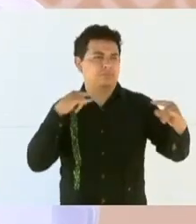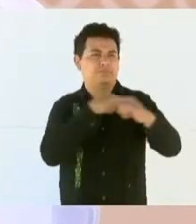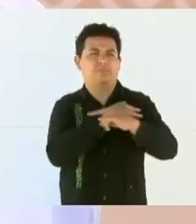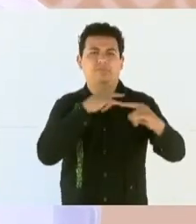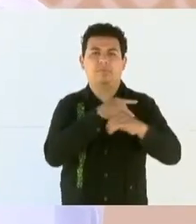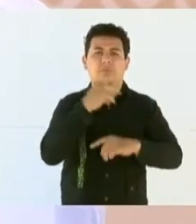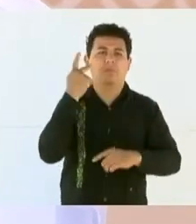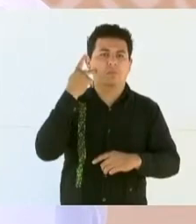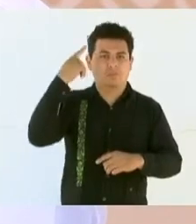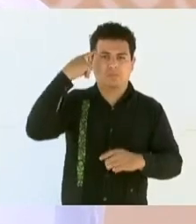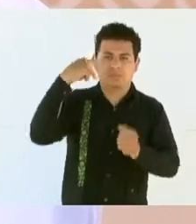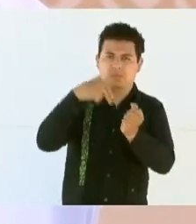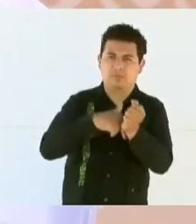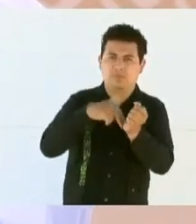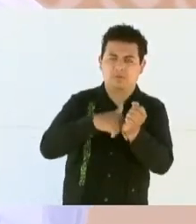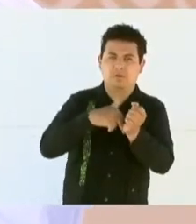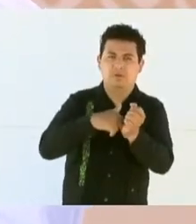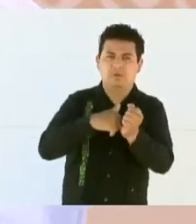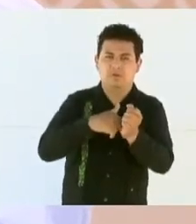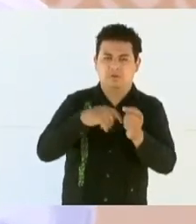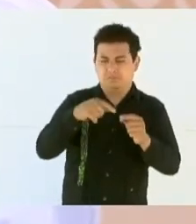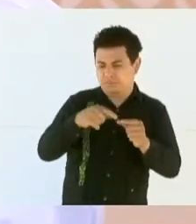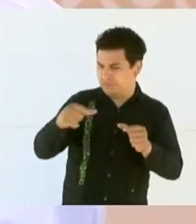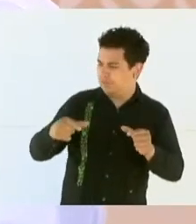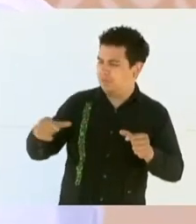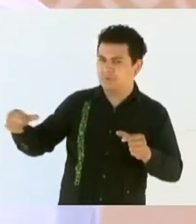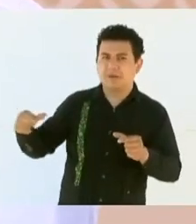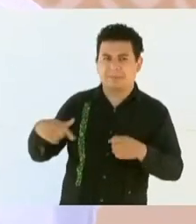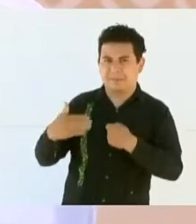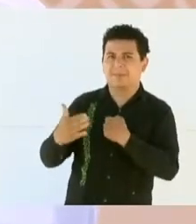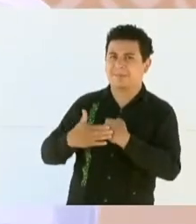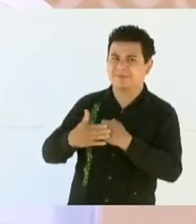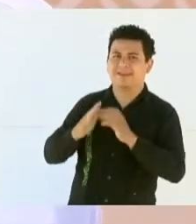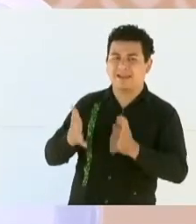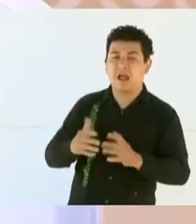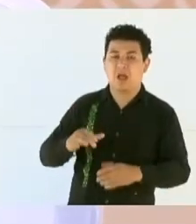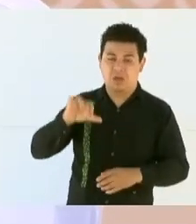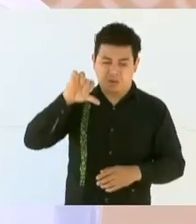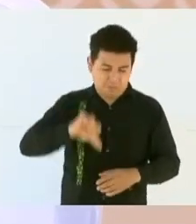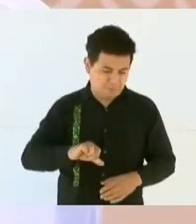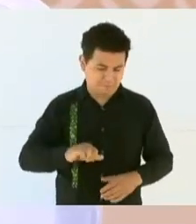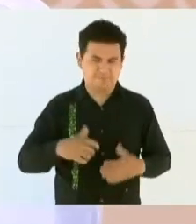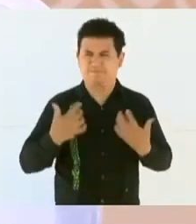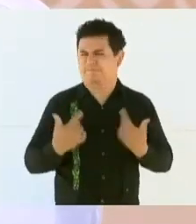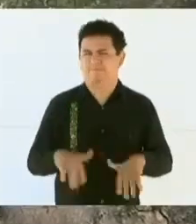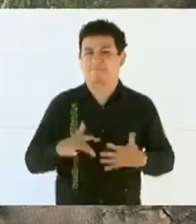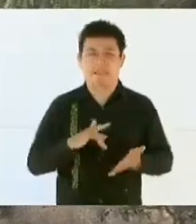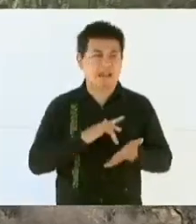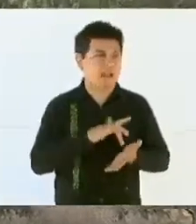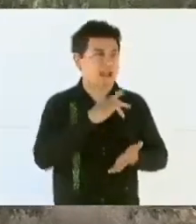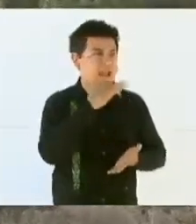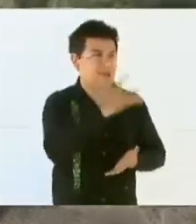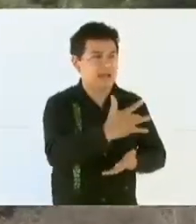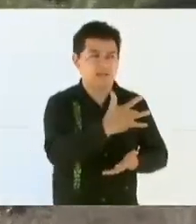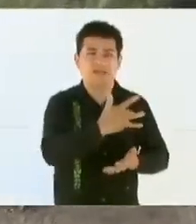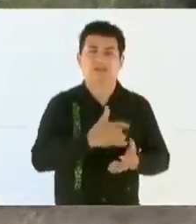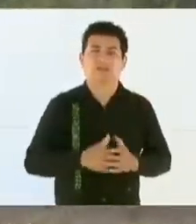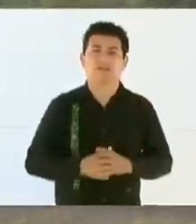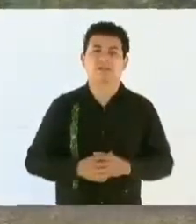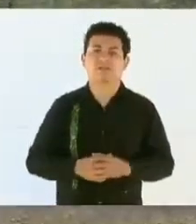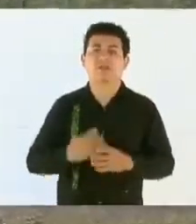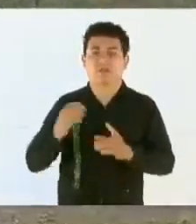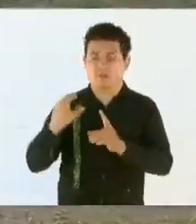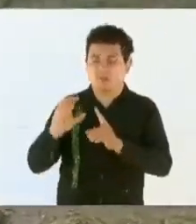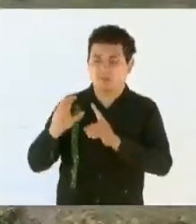Puerto Escondido. Hoy por hoy, quiero extender mi grande agradecimiento al